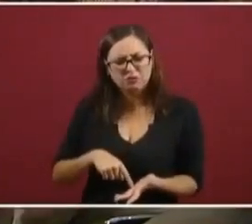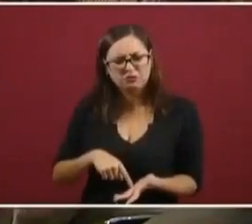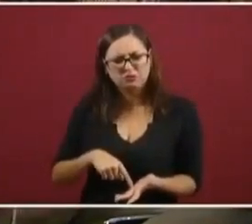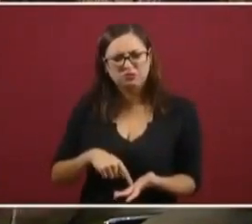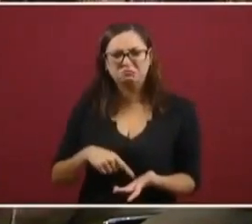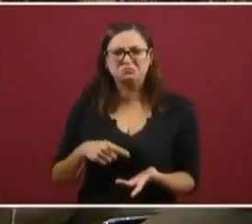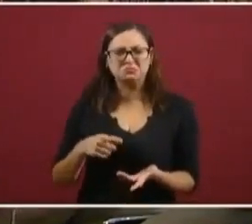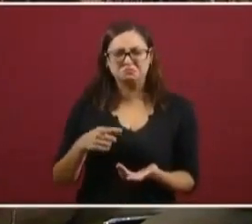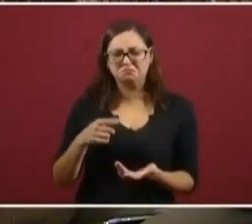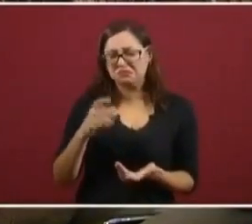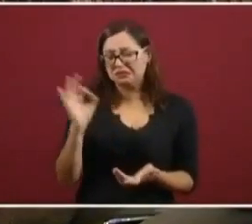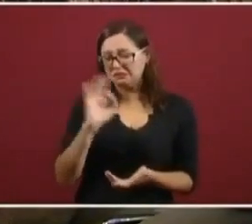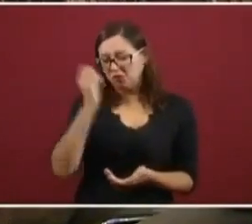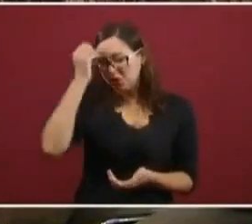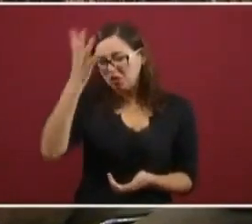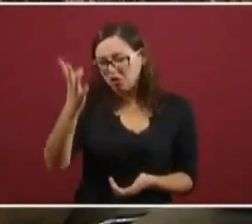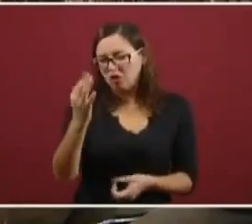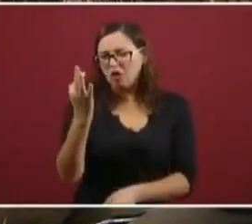lo digo